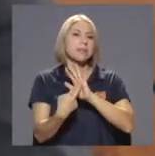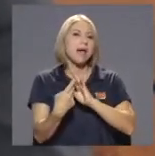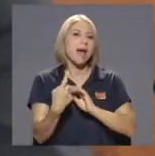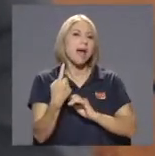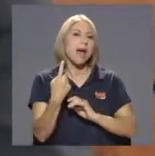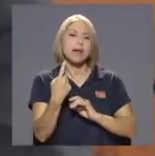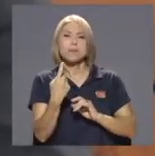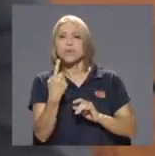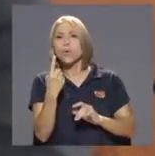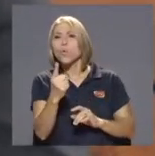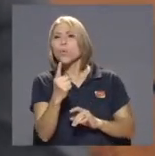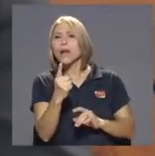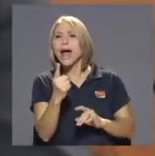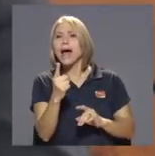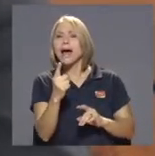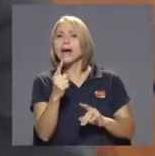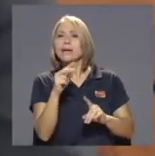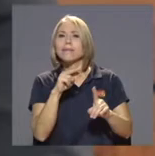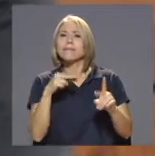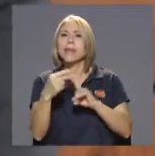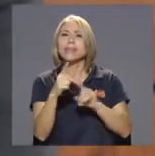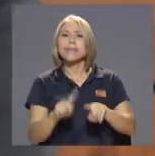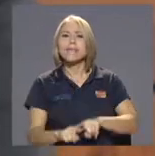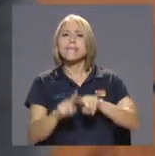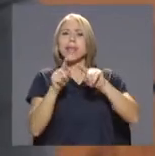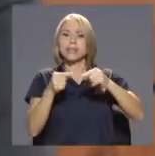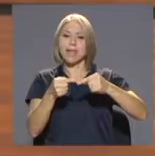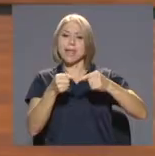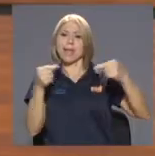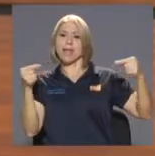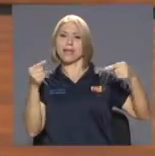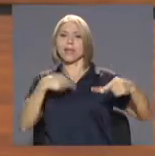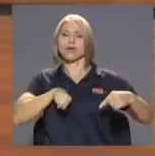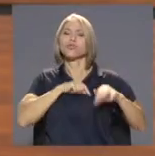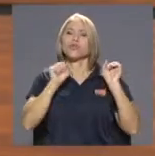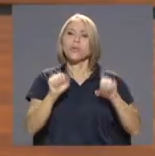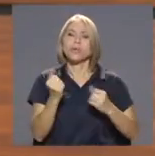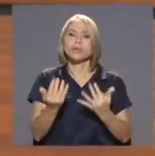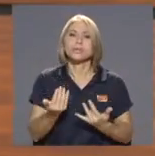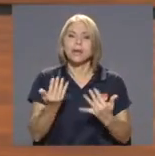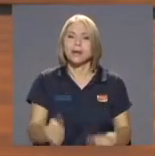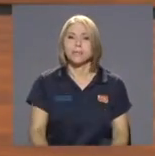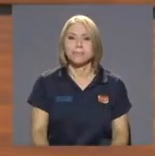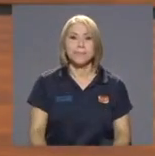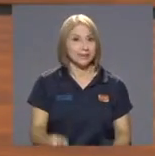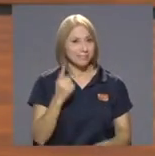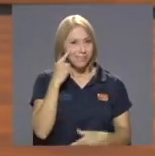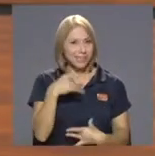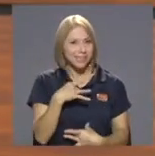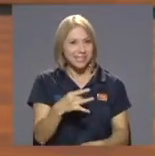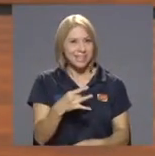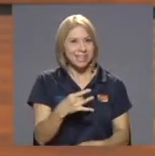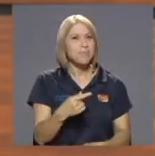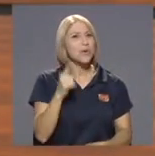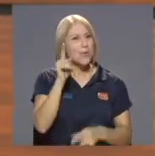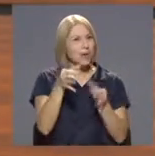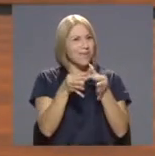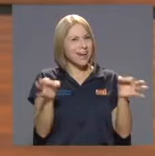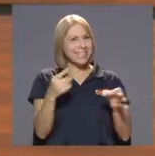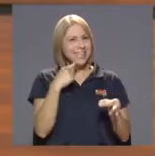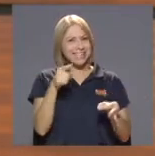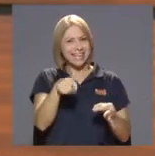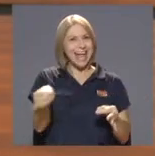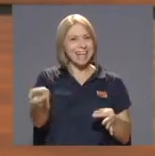totalmente diferente y en dicotomía de lo que nosotros podríamos esperar. Mire, es muy interesante, me voy a remitir una frase que les dije a ellos el 31